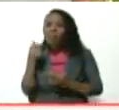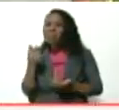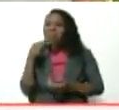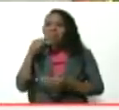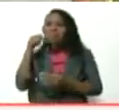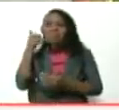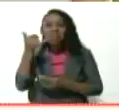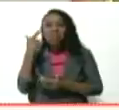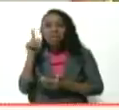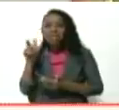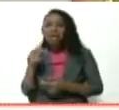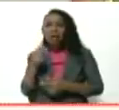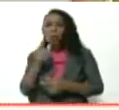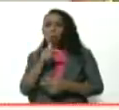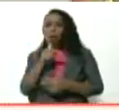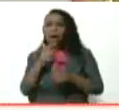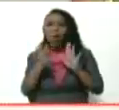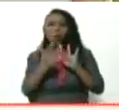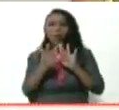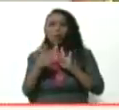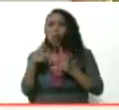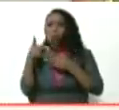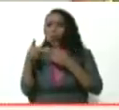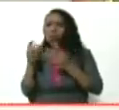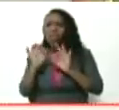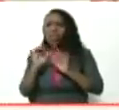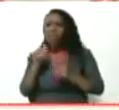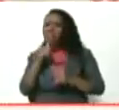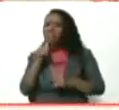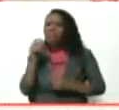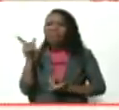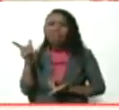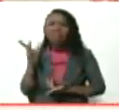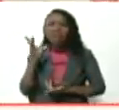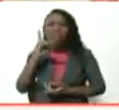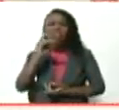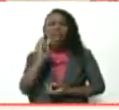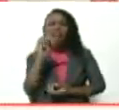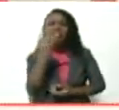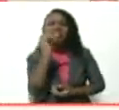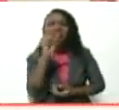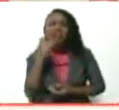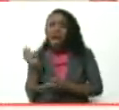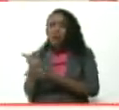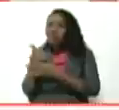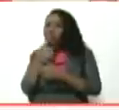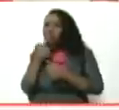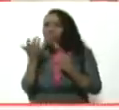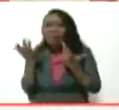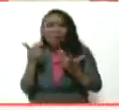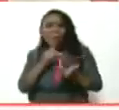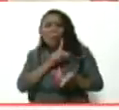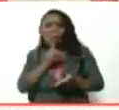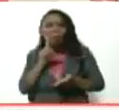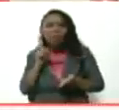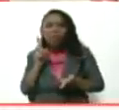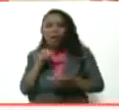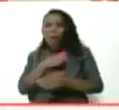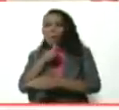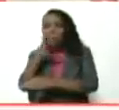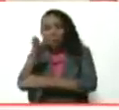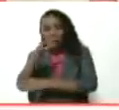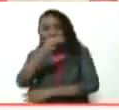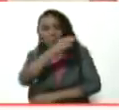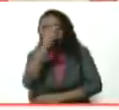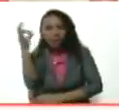que no tiene ningún contacto político con nadie, un tal Daniel, que lo va a ayudar? Bueno, vayan a Barquisimeto